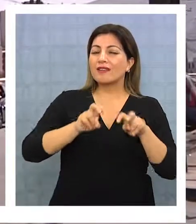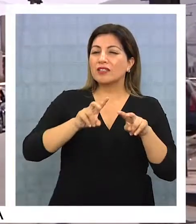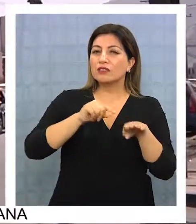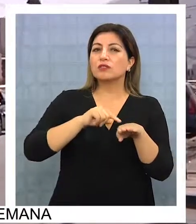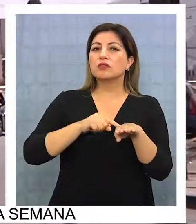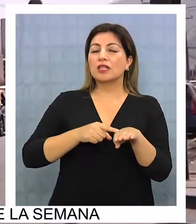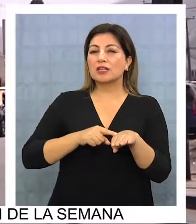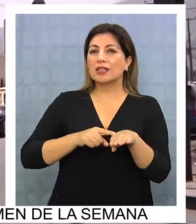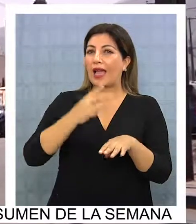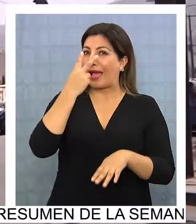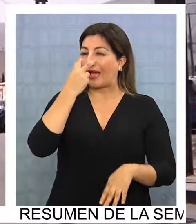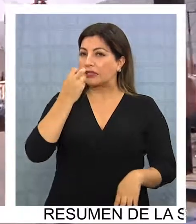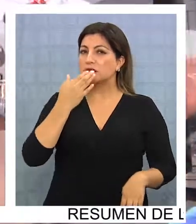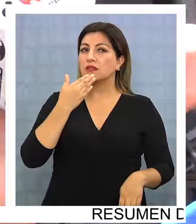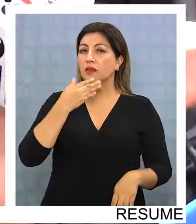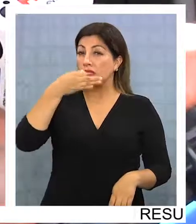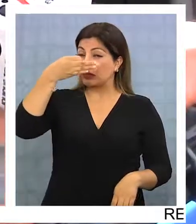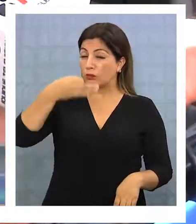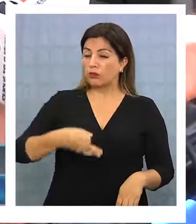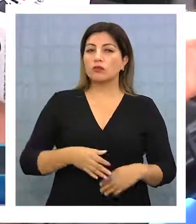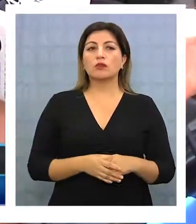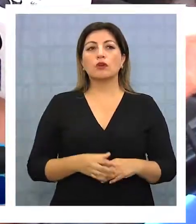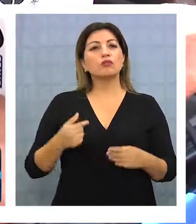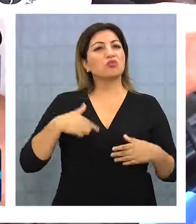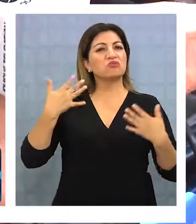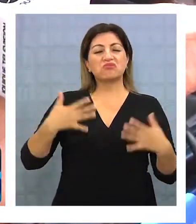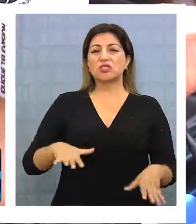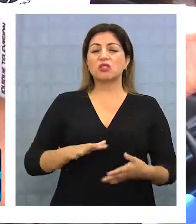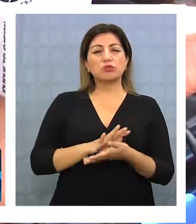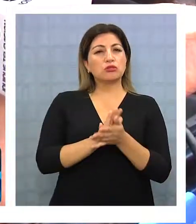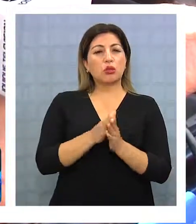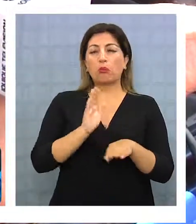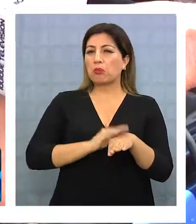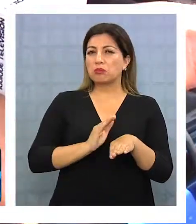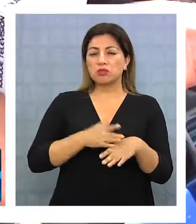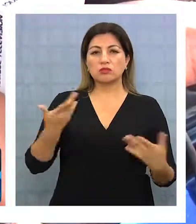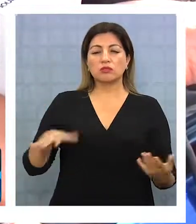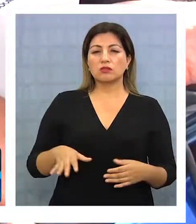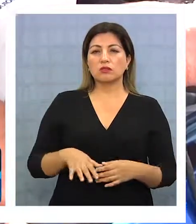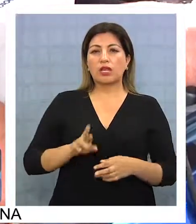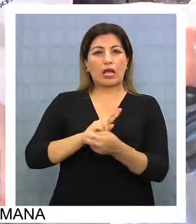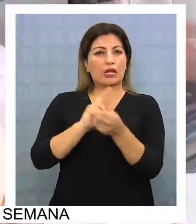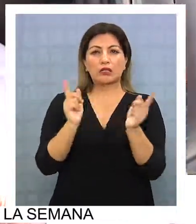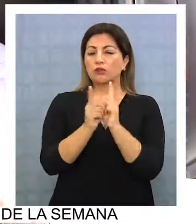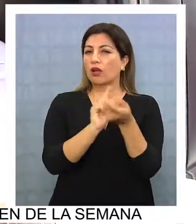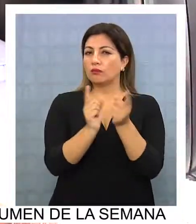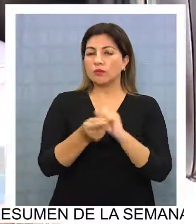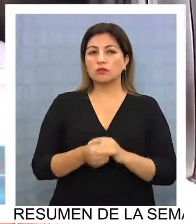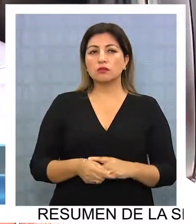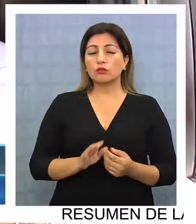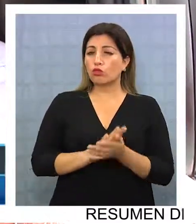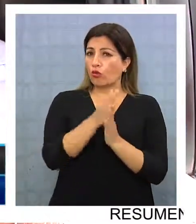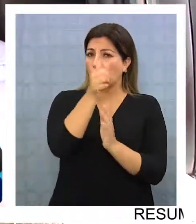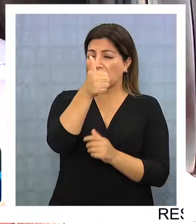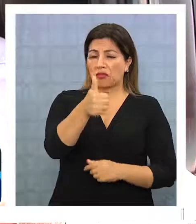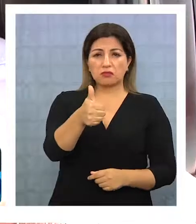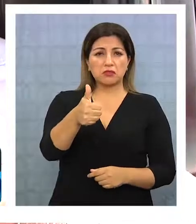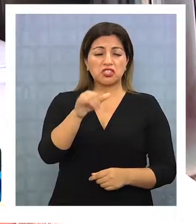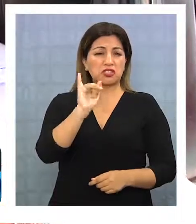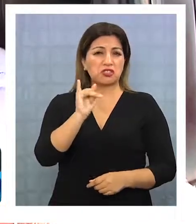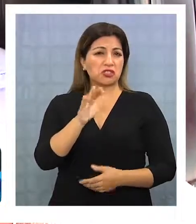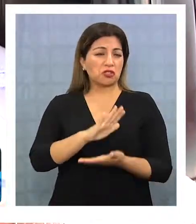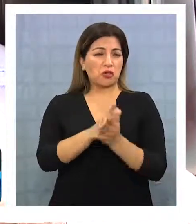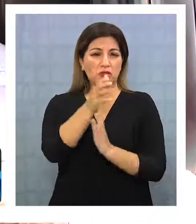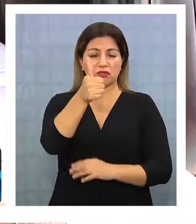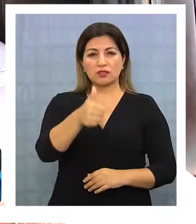y el seguro obligatorio. No, ya estoy listo con el permiso. Ya está renovado. Bien, bien, bien, sí. ¿El vehículo? Sí, sí,